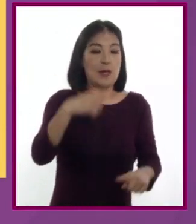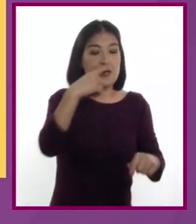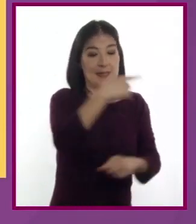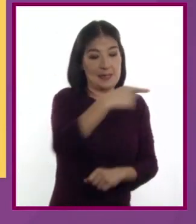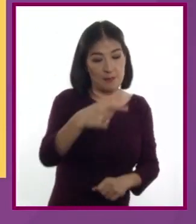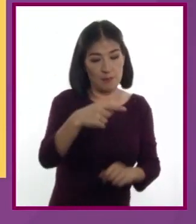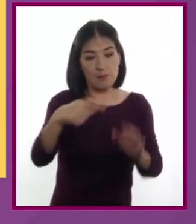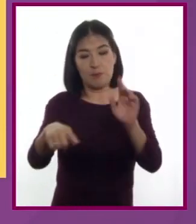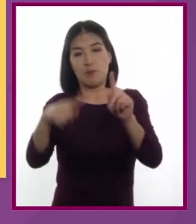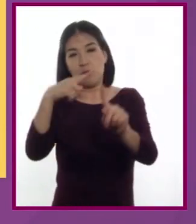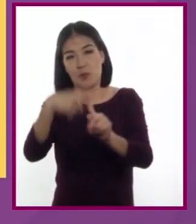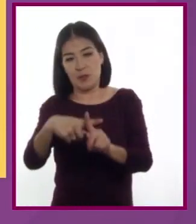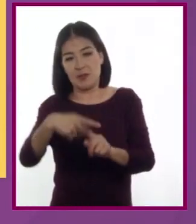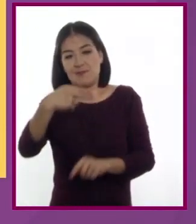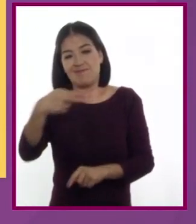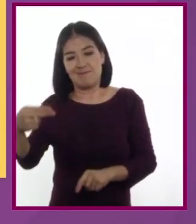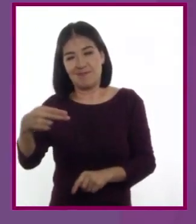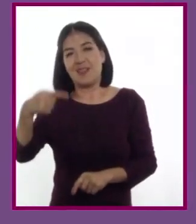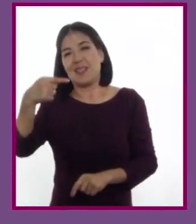igual a negativo.